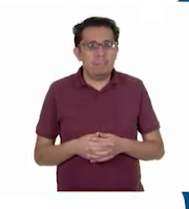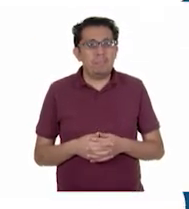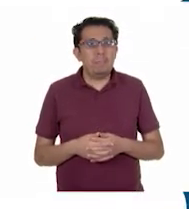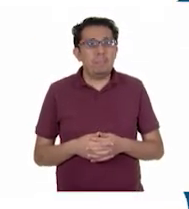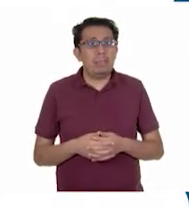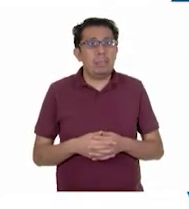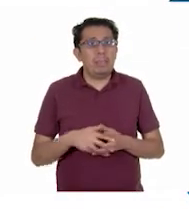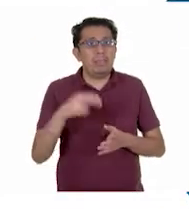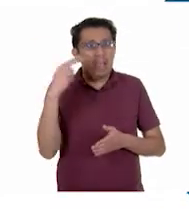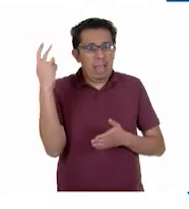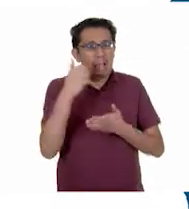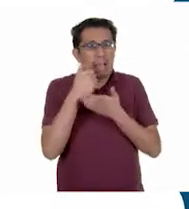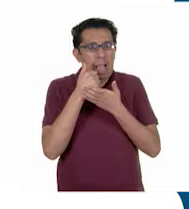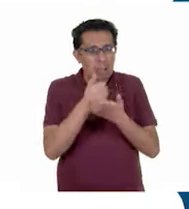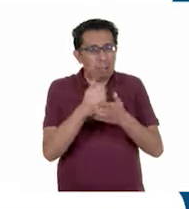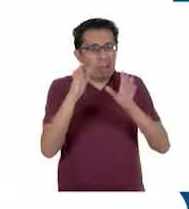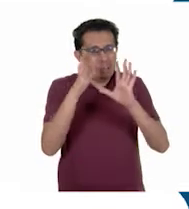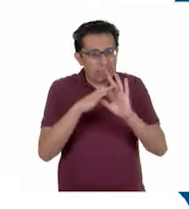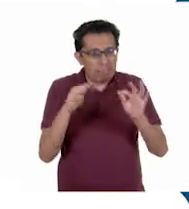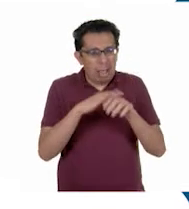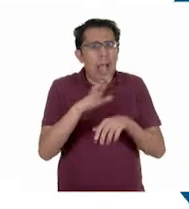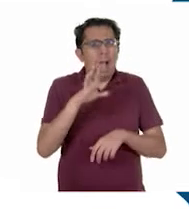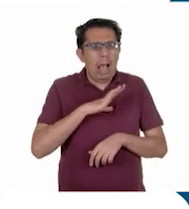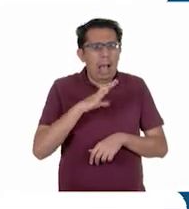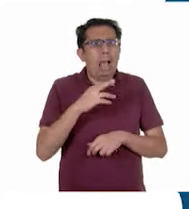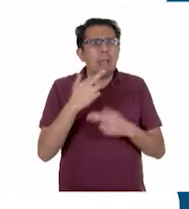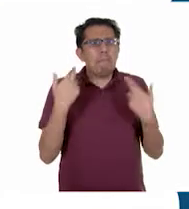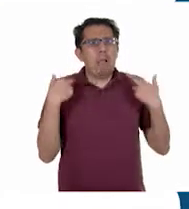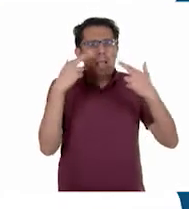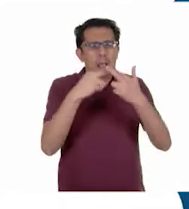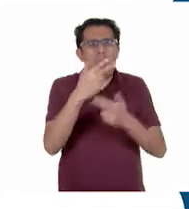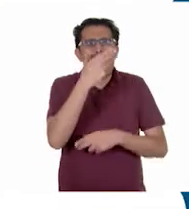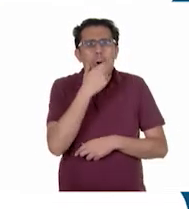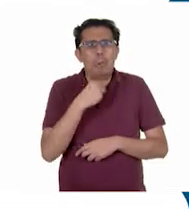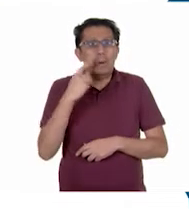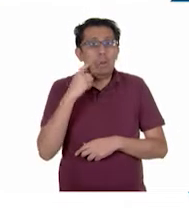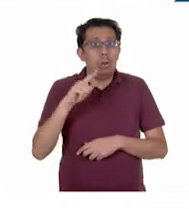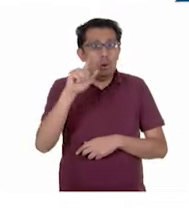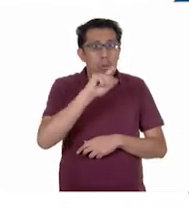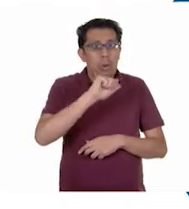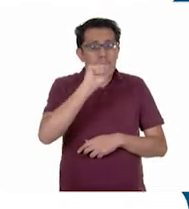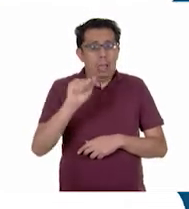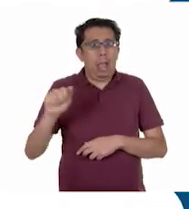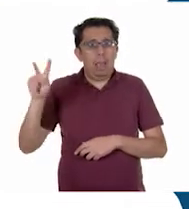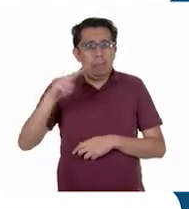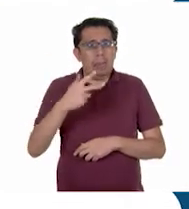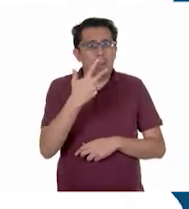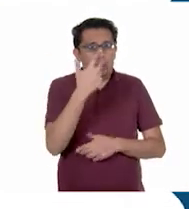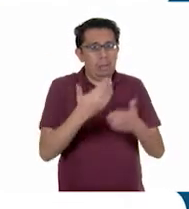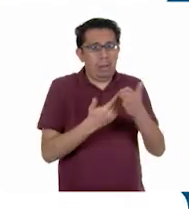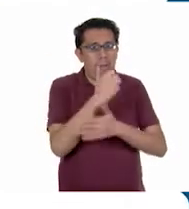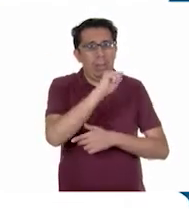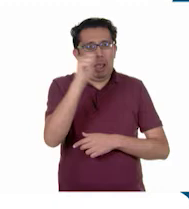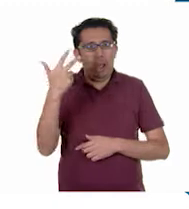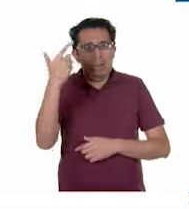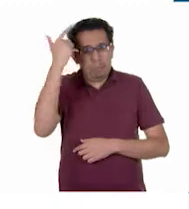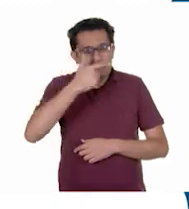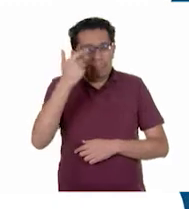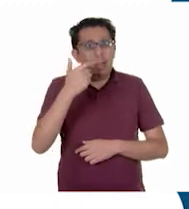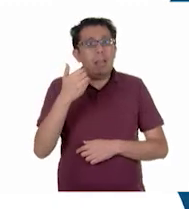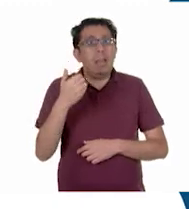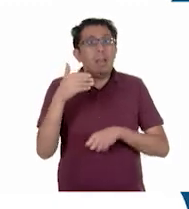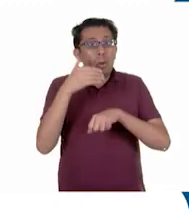Para apoyo pedagógico, hay maestras y maestros de lunes a viernes de 8 a 20 horas en el teléfono